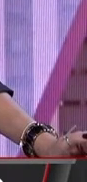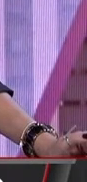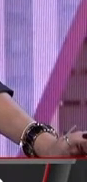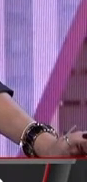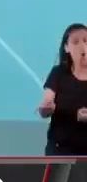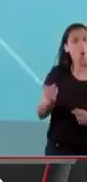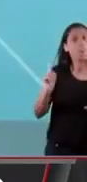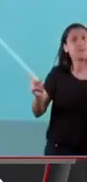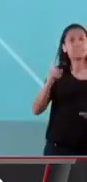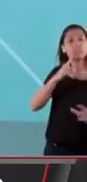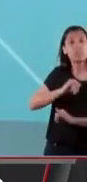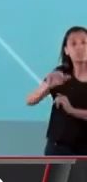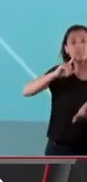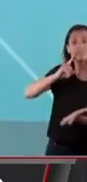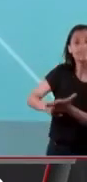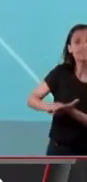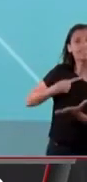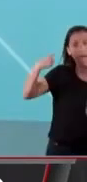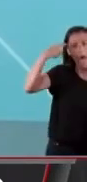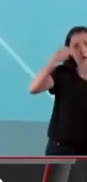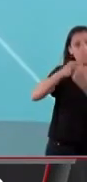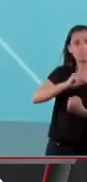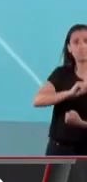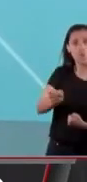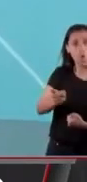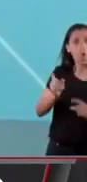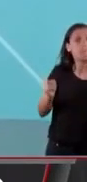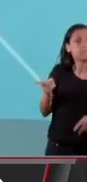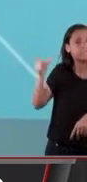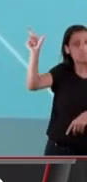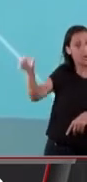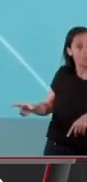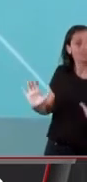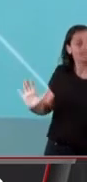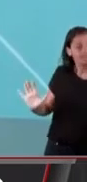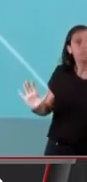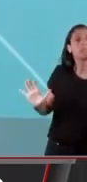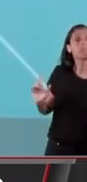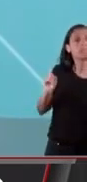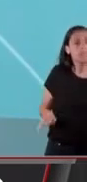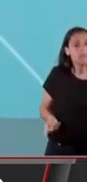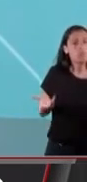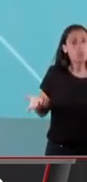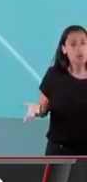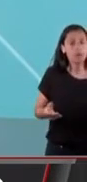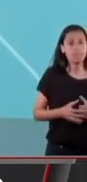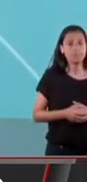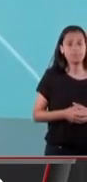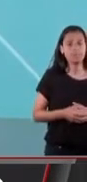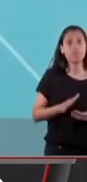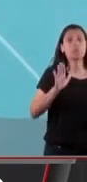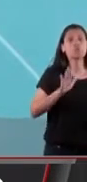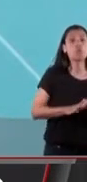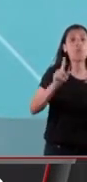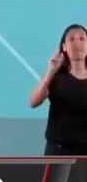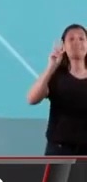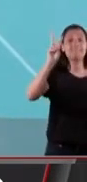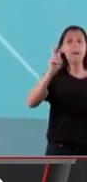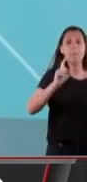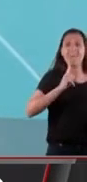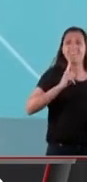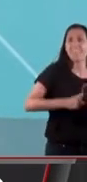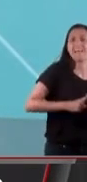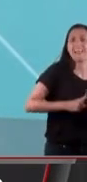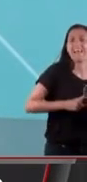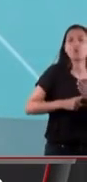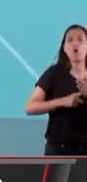que tenían, porque el silencio que se venía suscitando en esta última semana, yo tuve la posibilidad de hablar con el